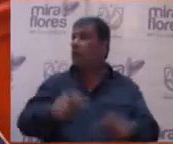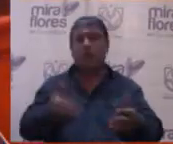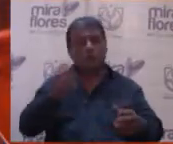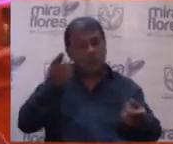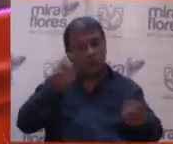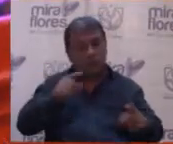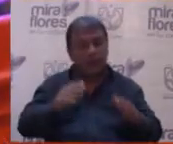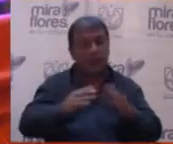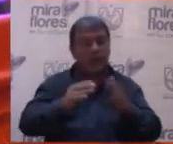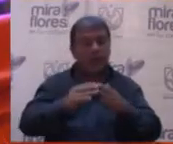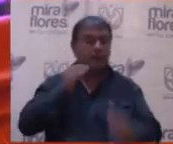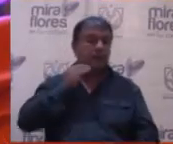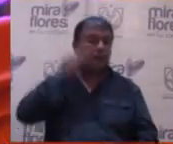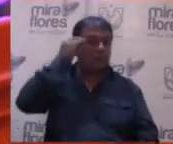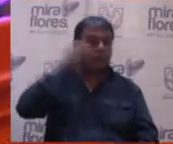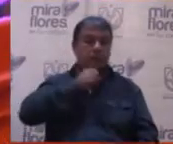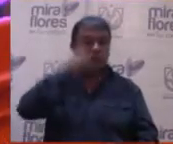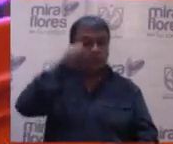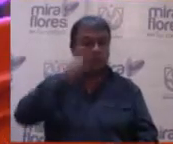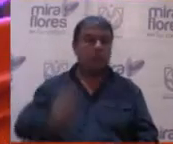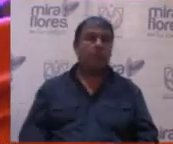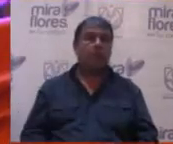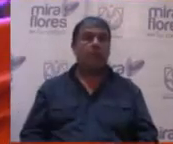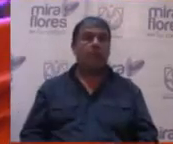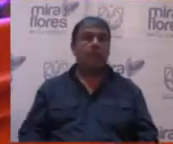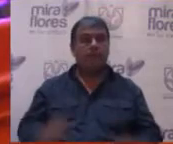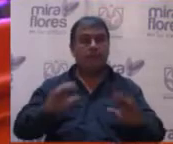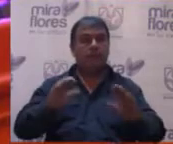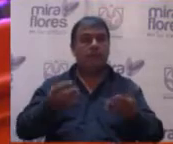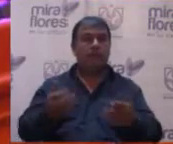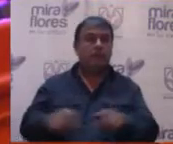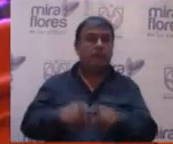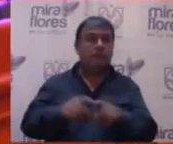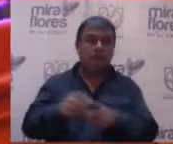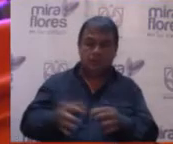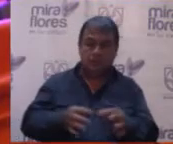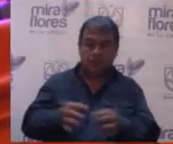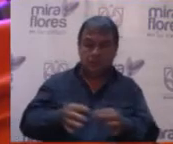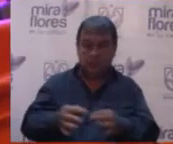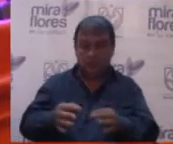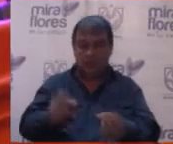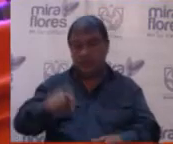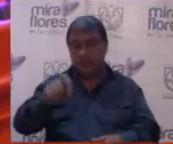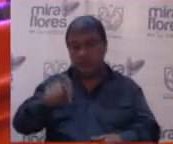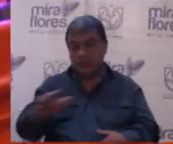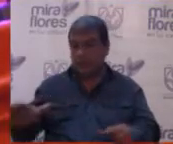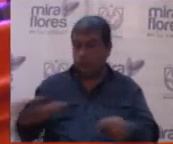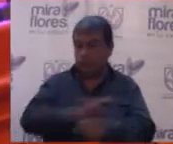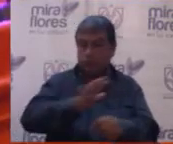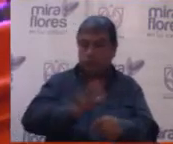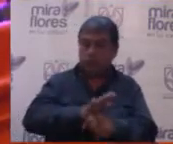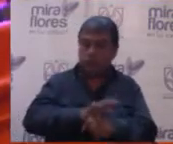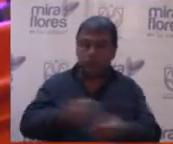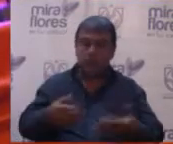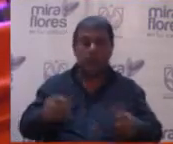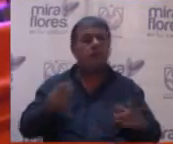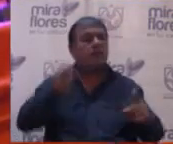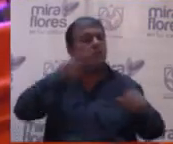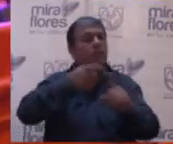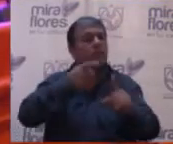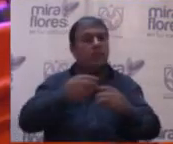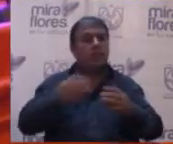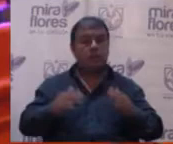al tema de la Casa del Adulto Mayor, nos parece que las necesidades están satisfechas, en el sentido de que tenemos